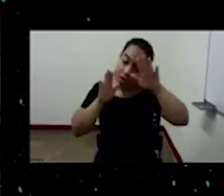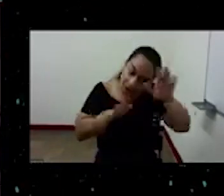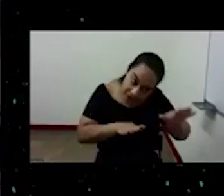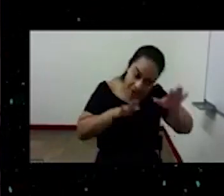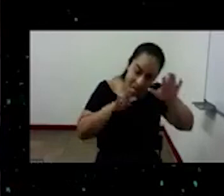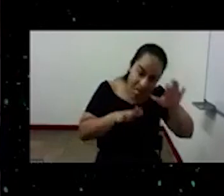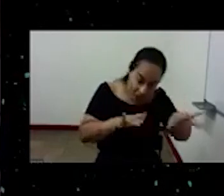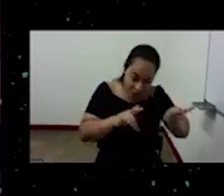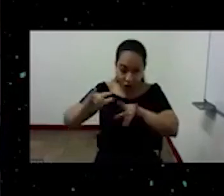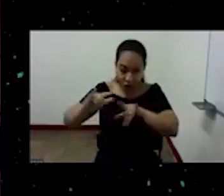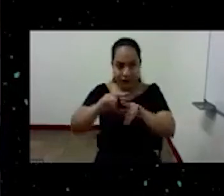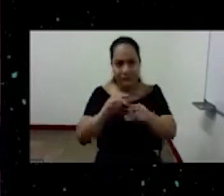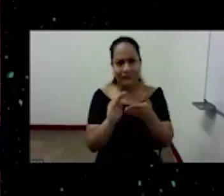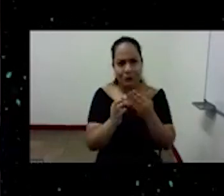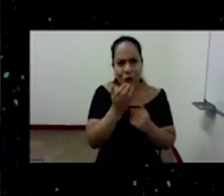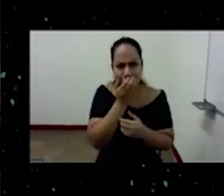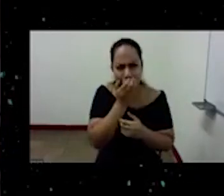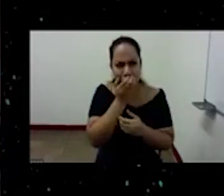perdón.